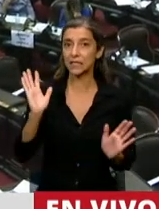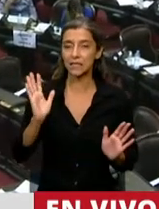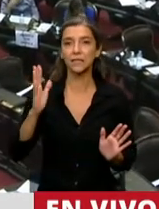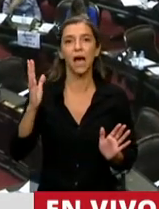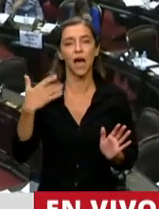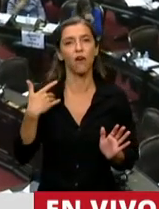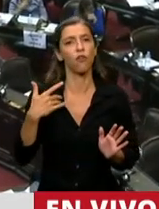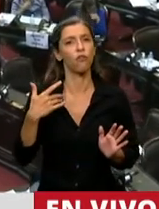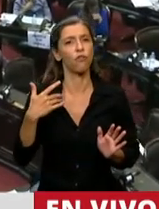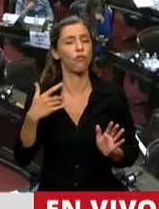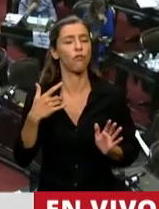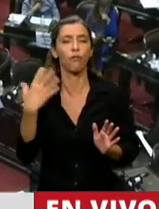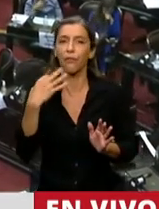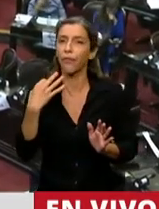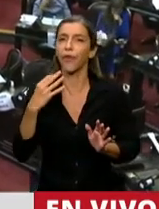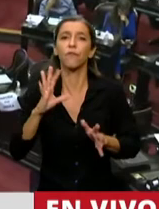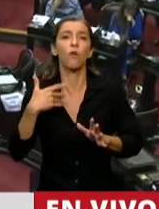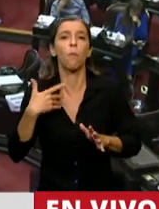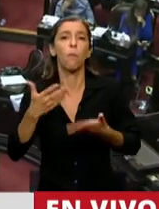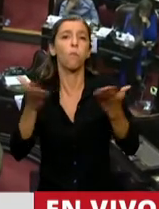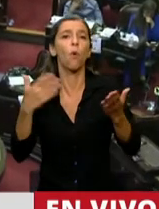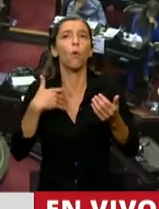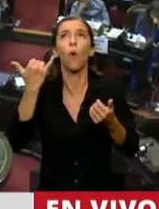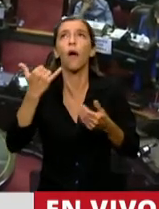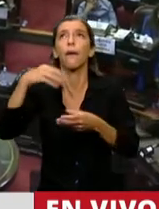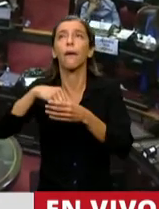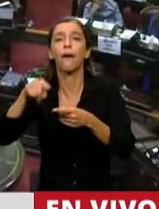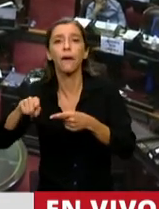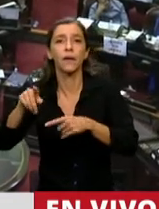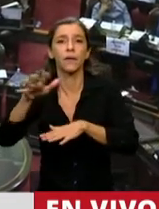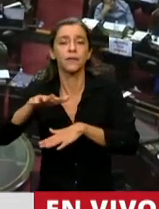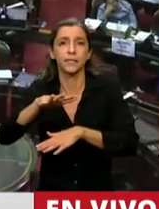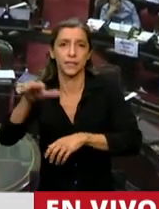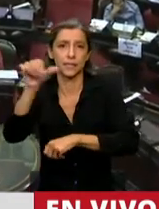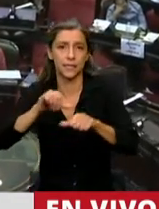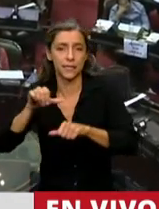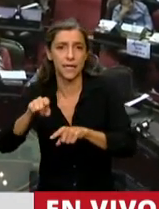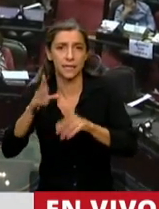del sector público, es el impulsor estratégico para que